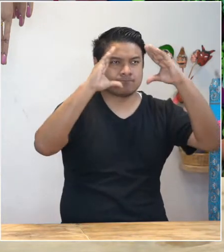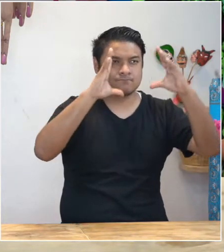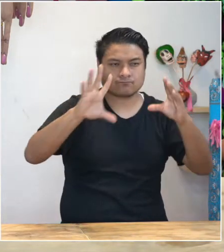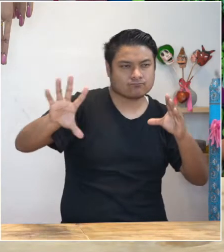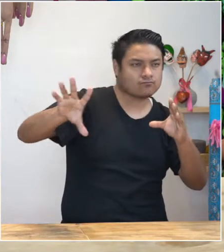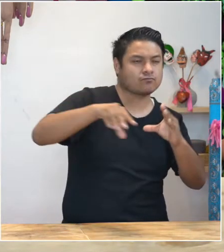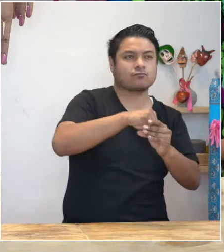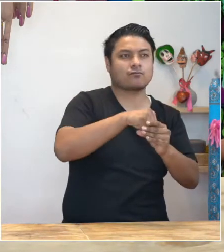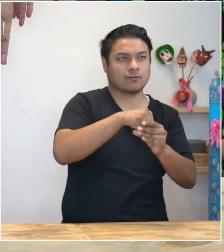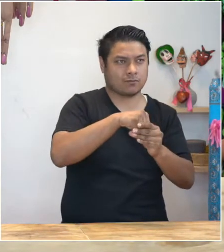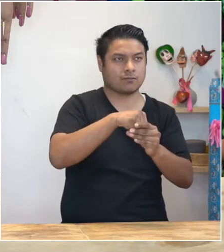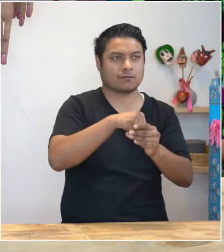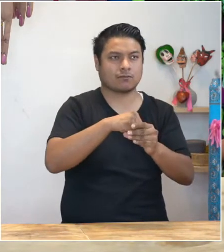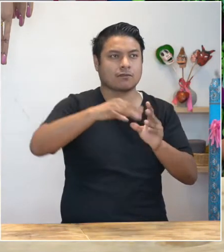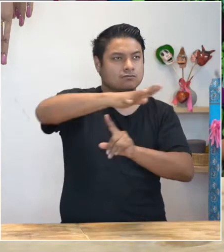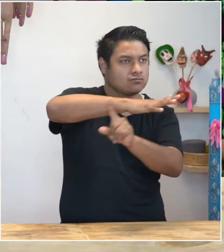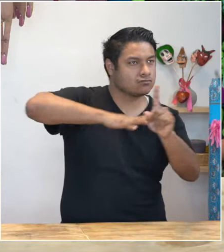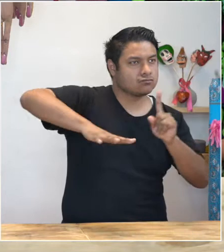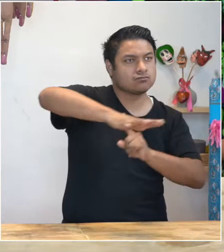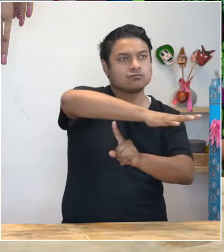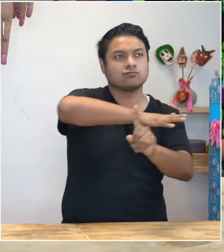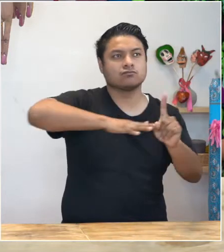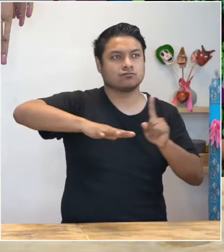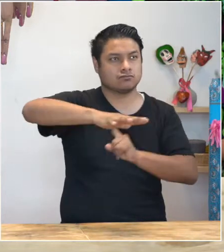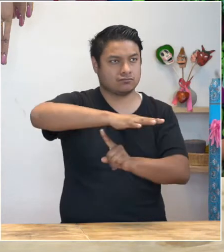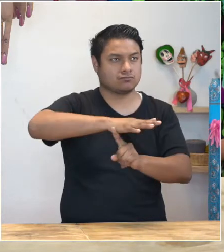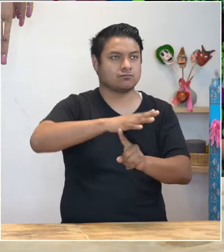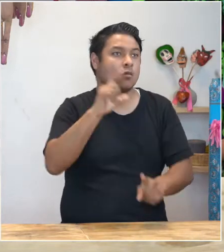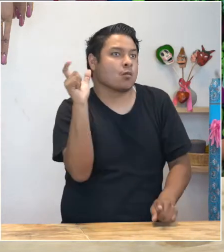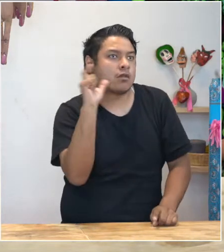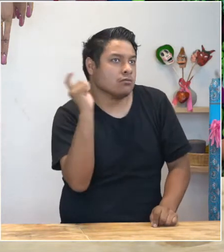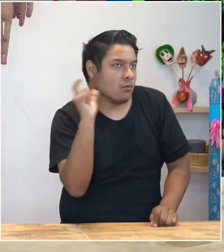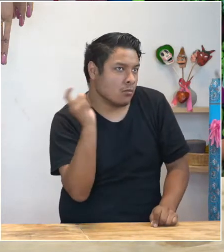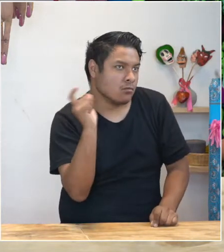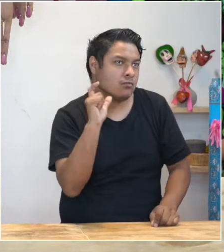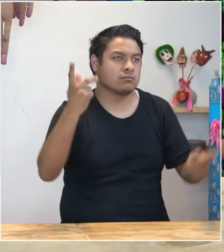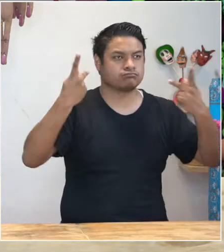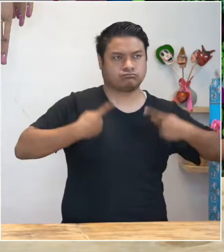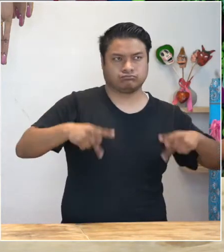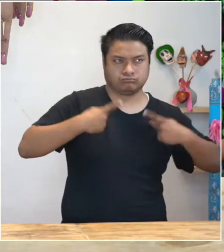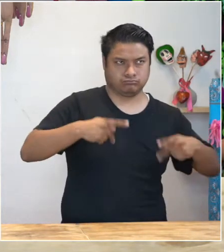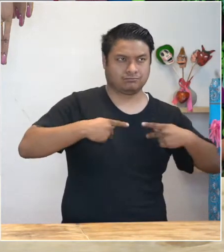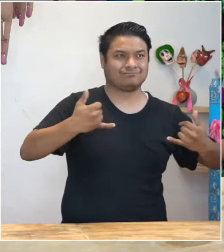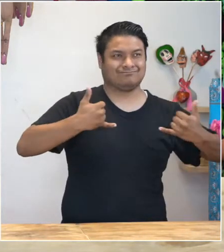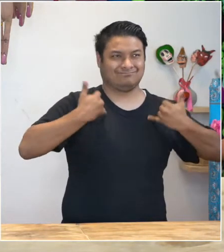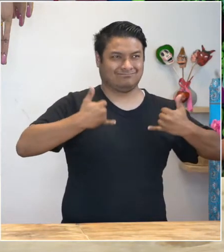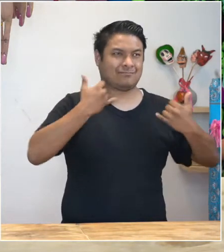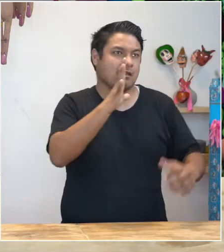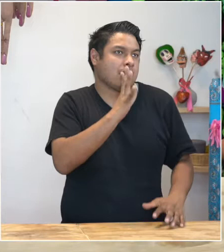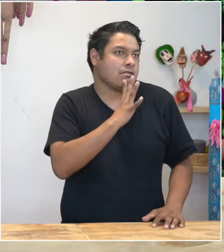El tener una población joven y el comenzar a darles las herramientas necesarias nos